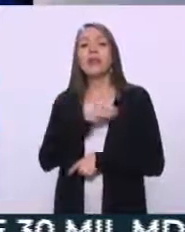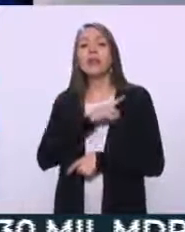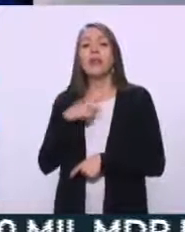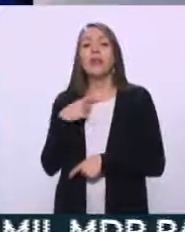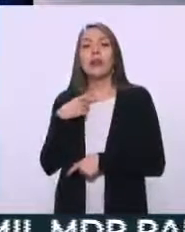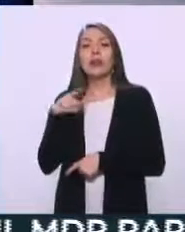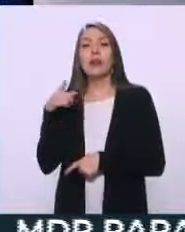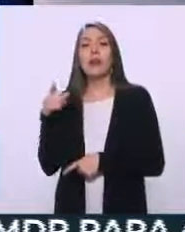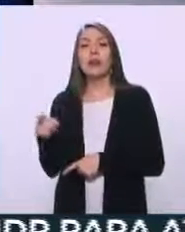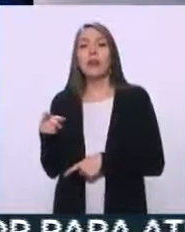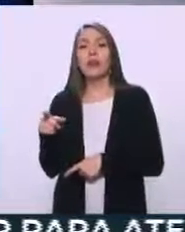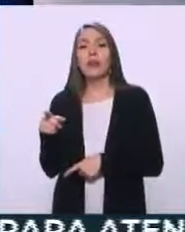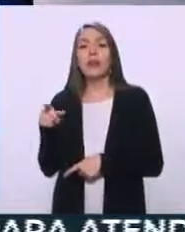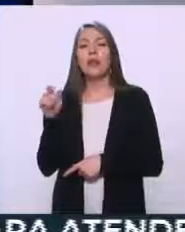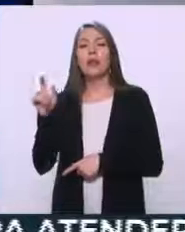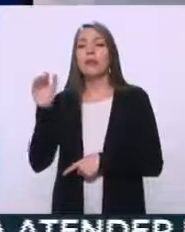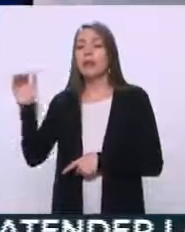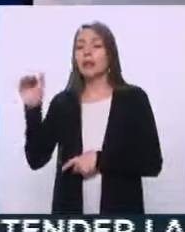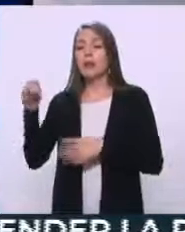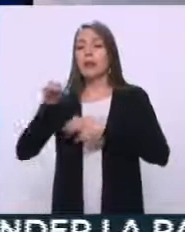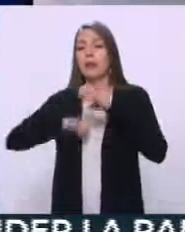al sitio